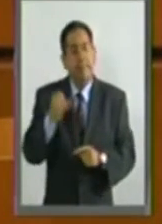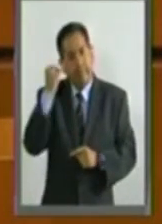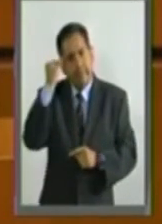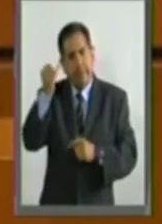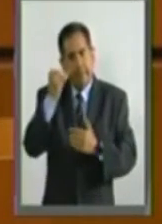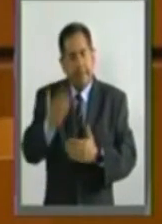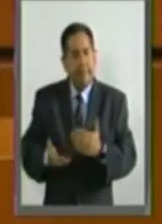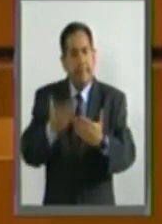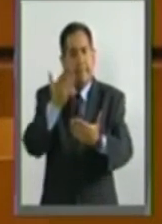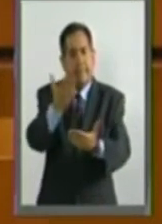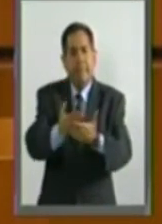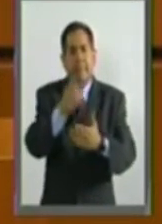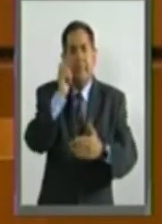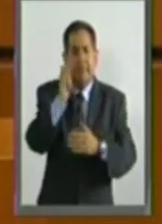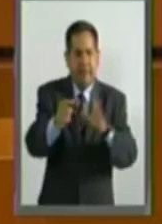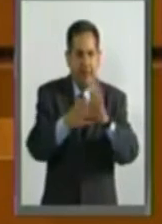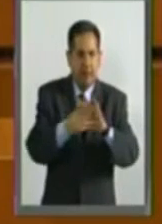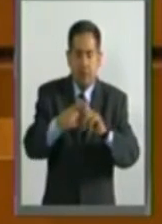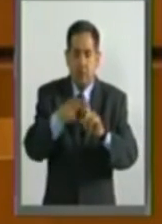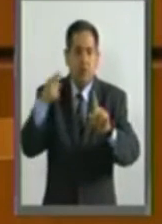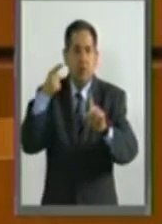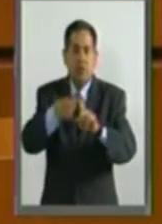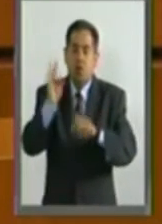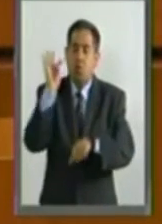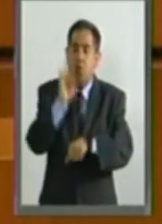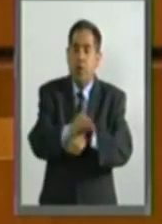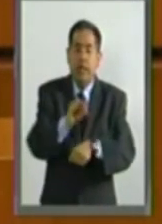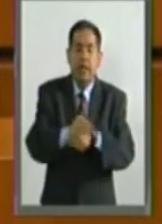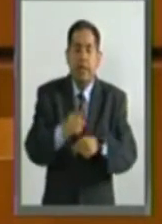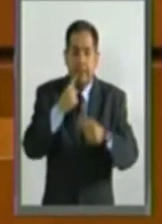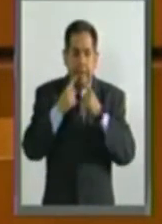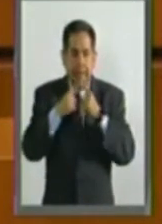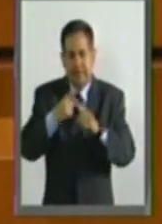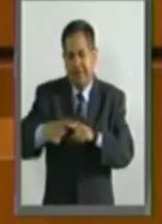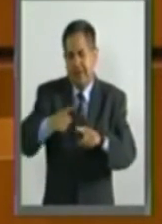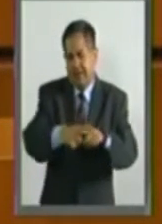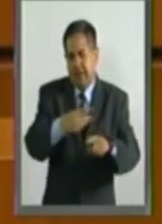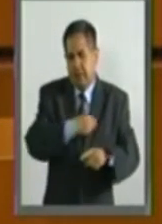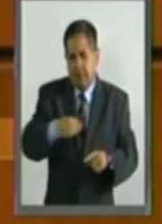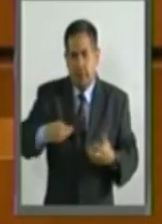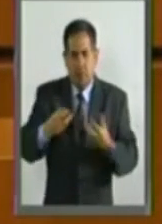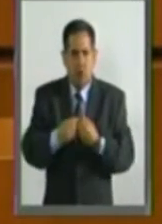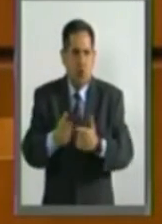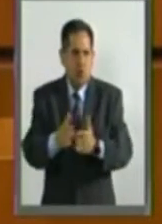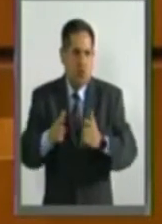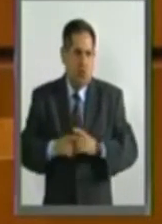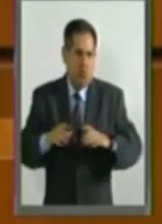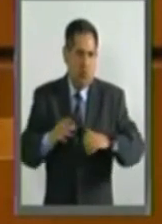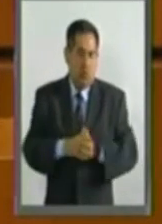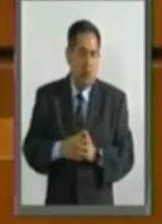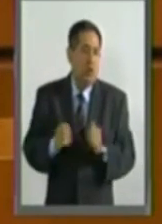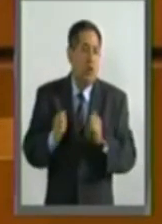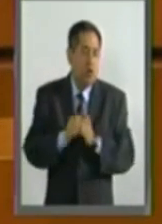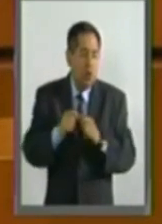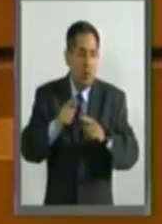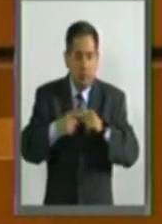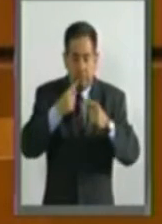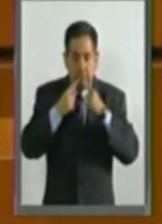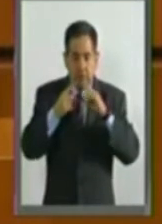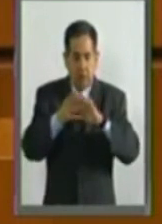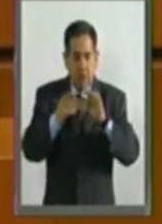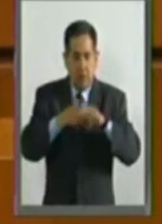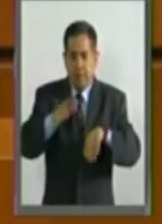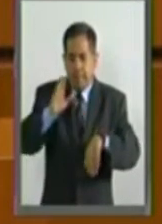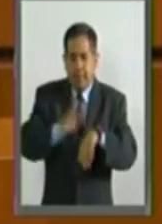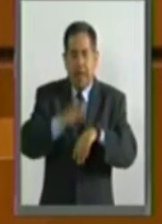vengo a presentar va en el sentido de proteger los intereses de todos los integrantes de un núcleo agrario, a través de establecer un